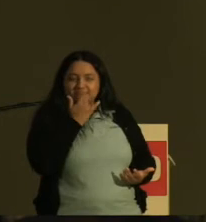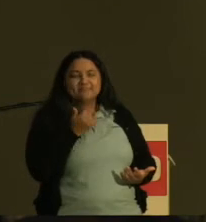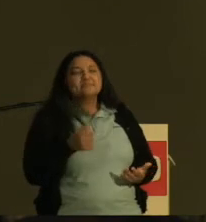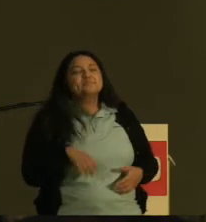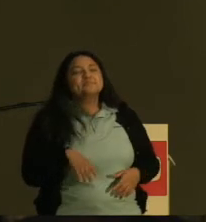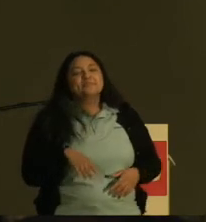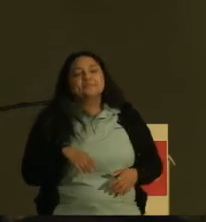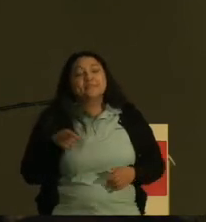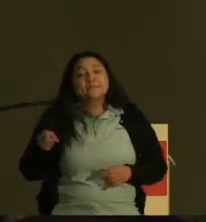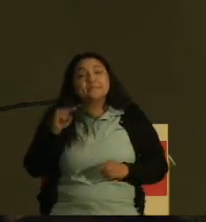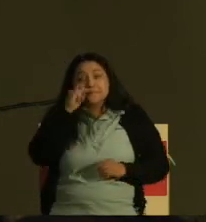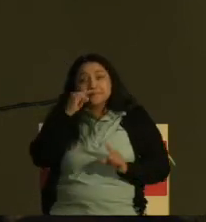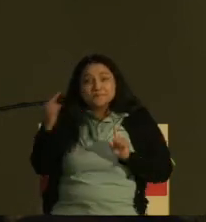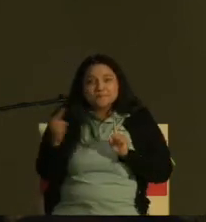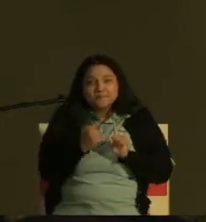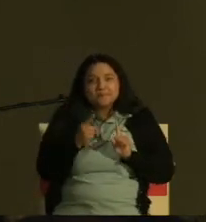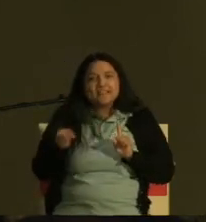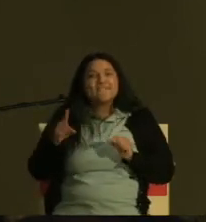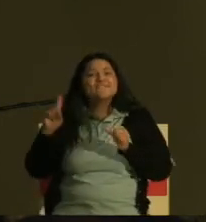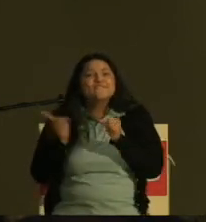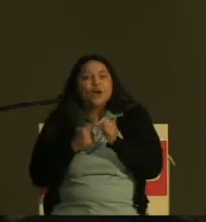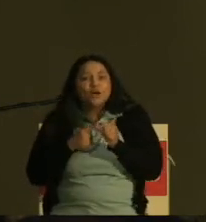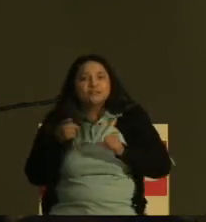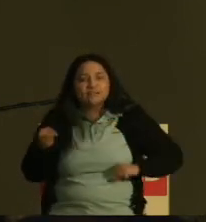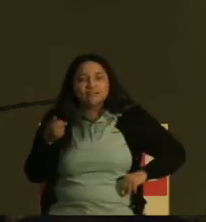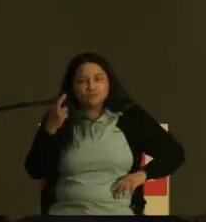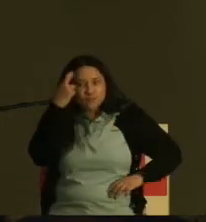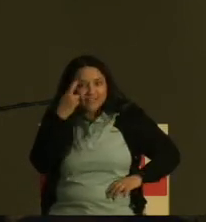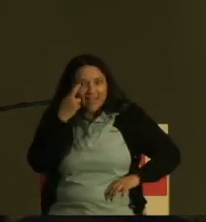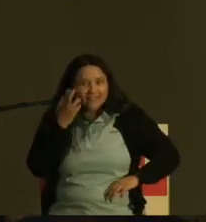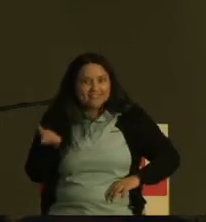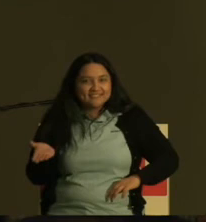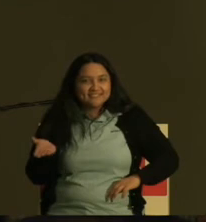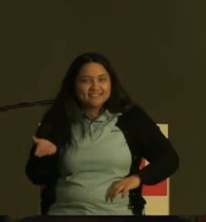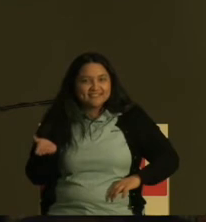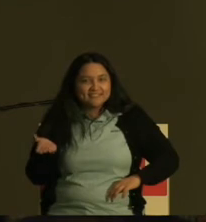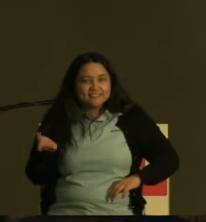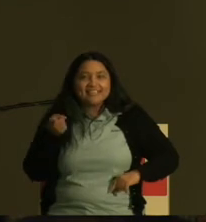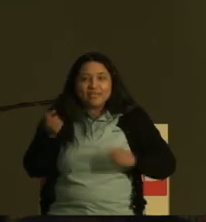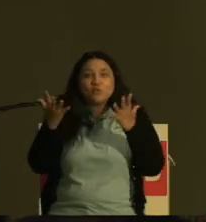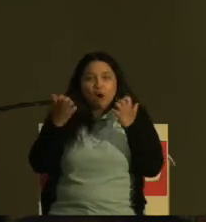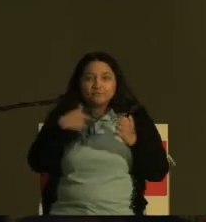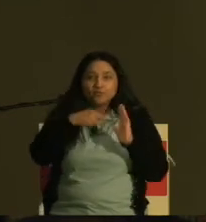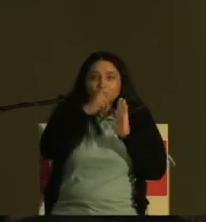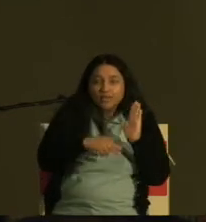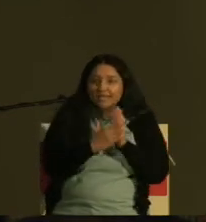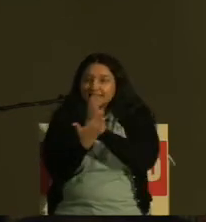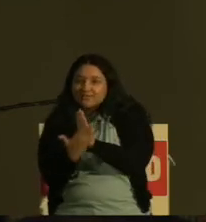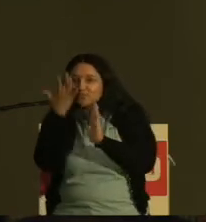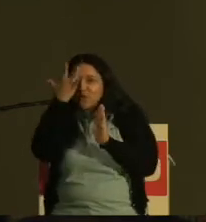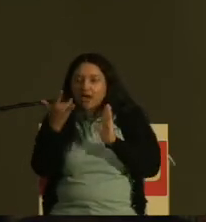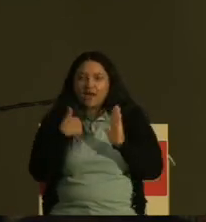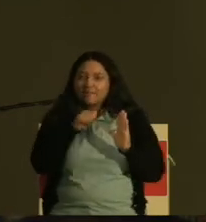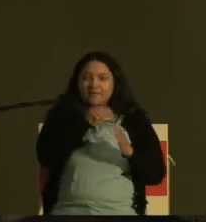Y el bebé Lyle se dio cuenta primero que los papás, ¿no? Que todos, ¿no? Pues tampoco sabía por qué quería que yo le leyera ese libro, ¿no? Era así como...